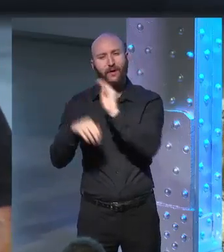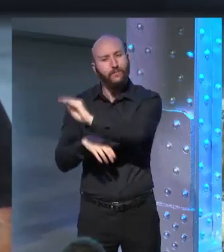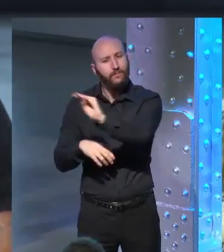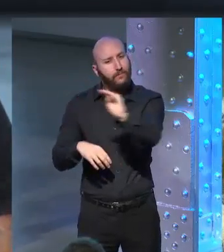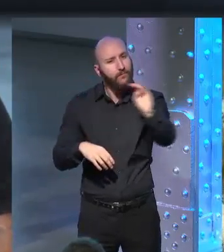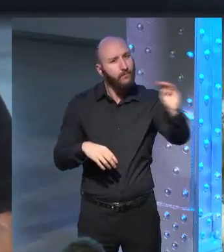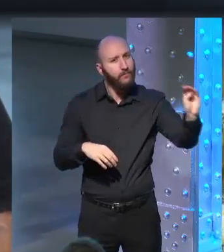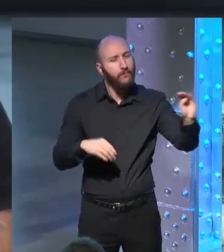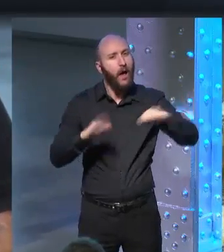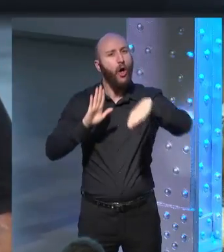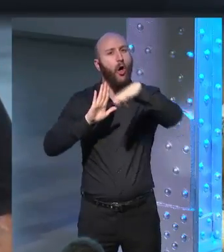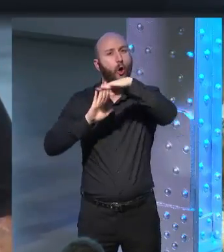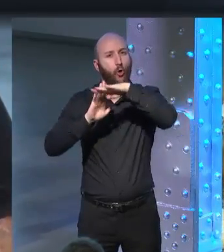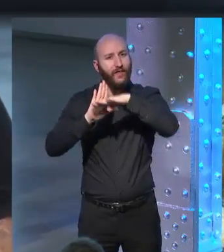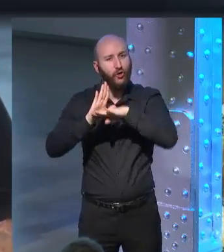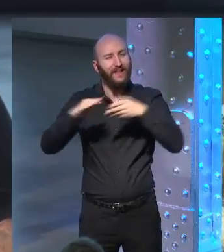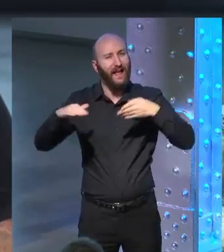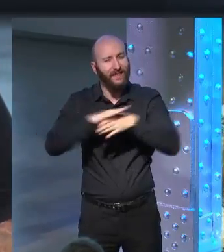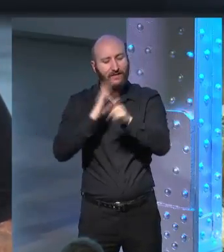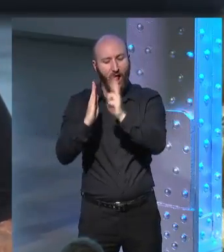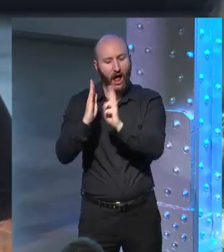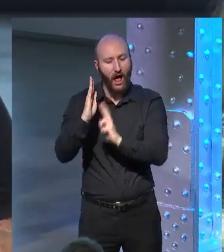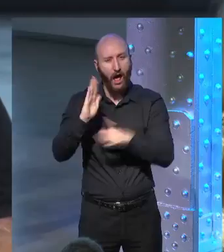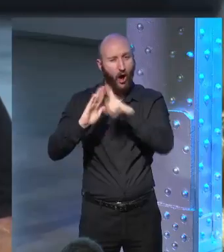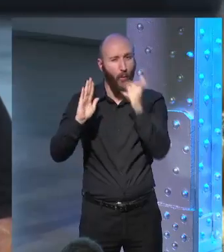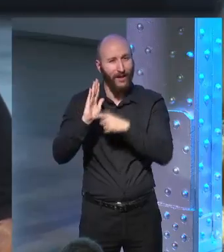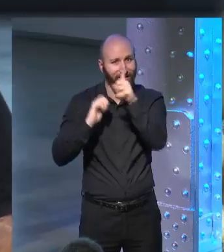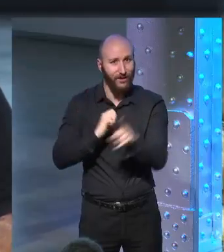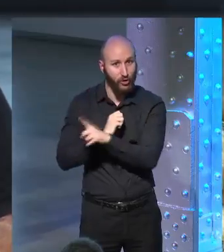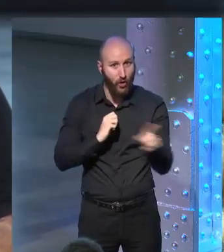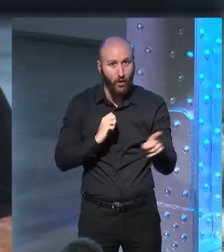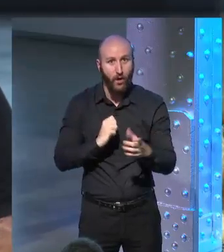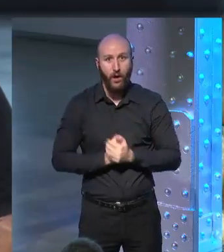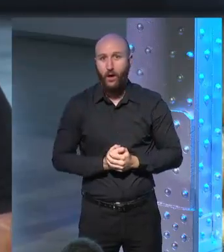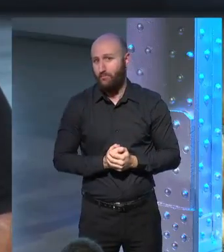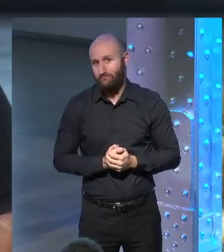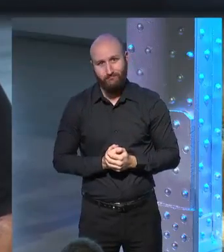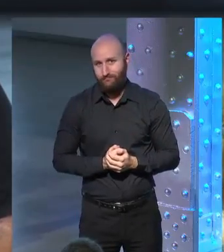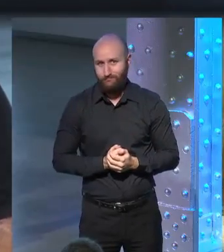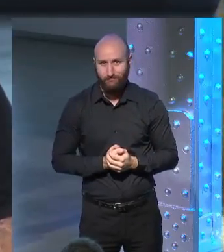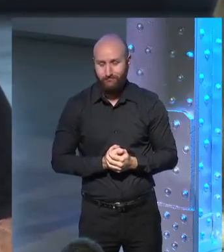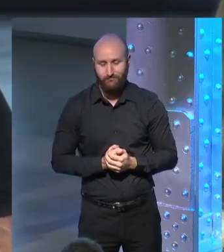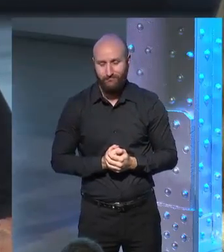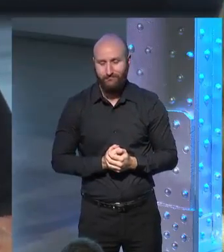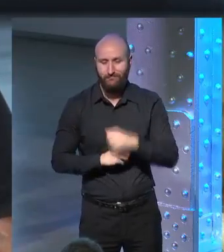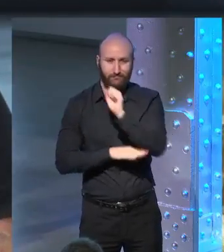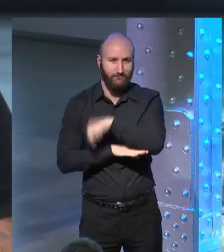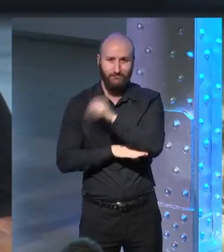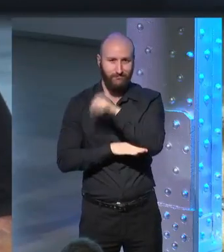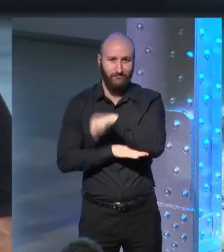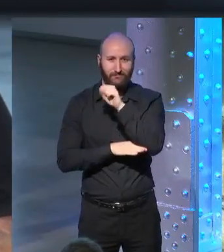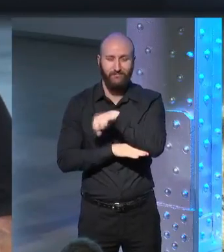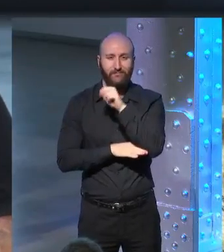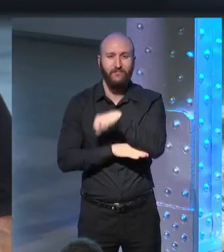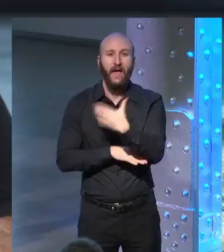humanos leen las condiciones de acceso a la red social? Pues yo no las he leído. No, ¿verdad? ¿Sabéis cuál es la edad